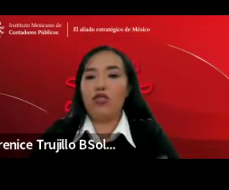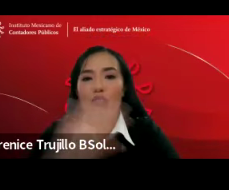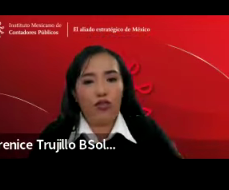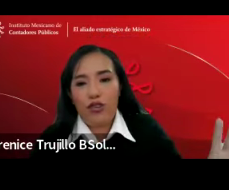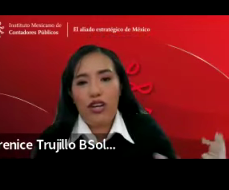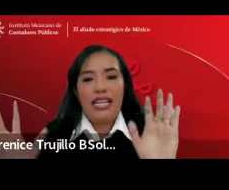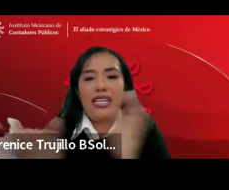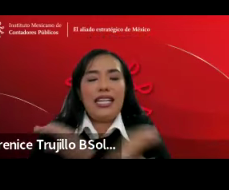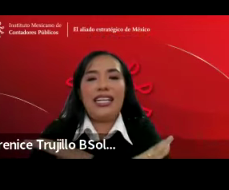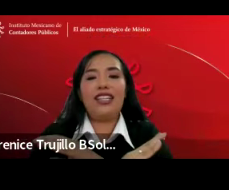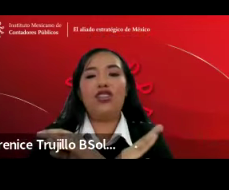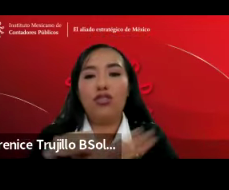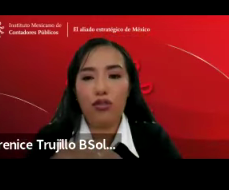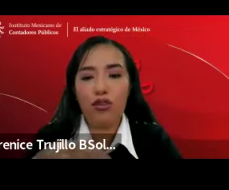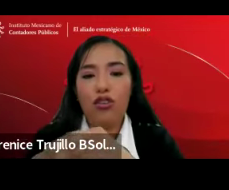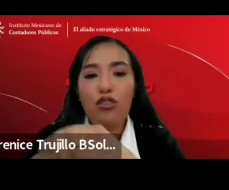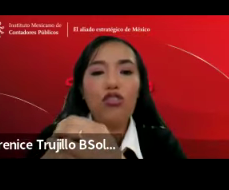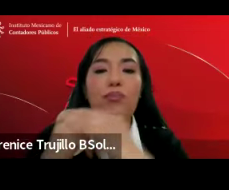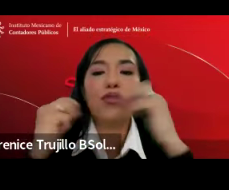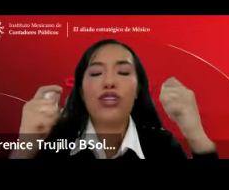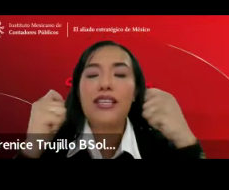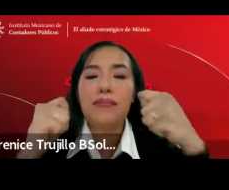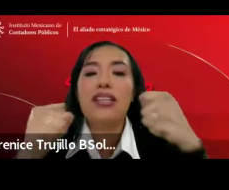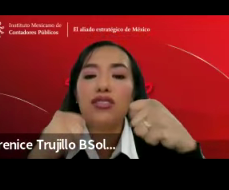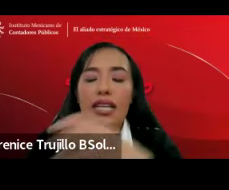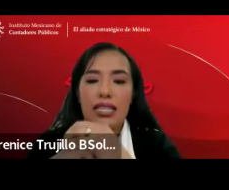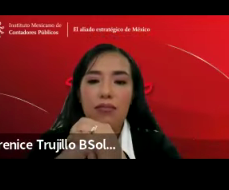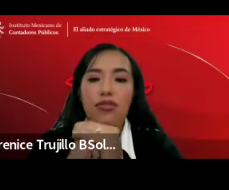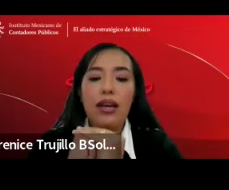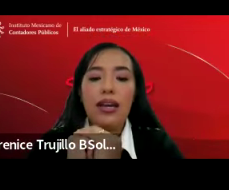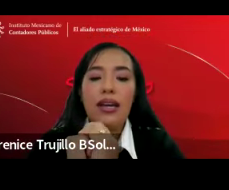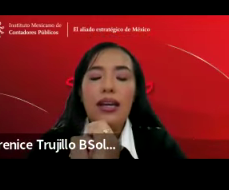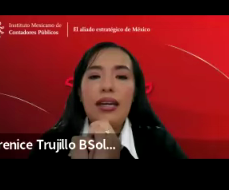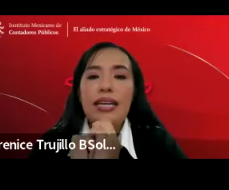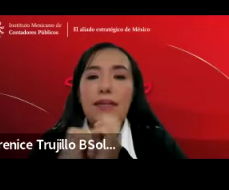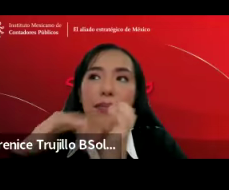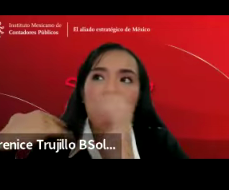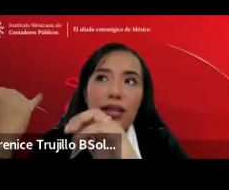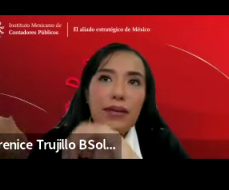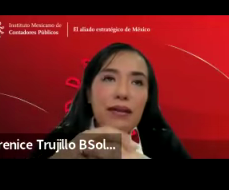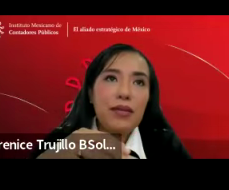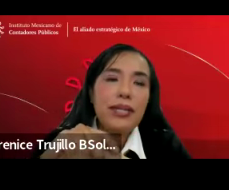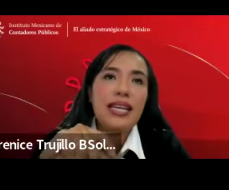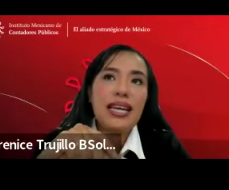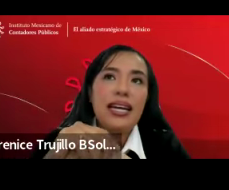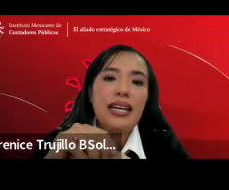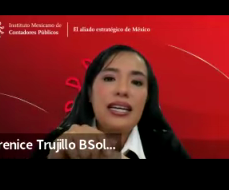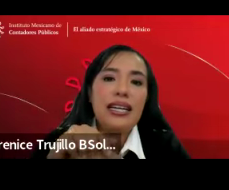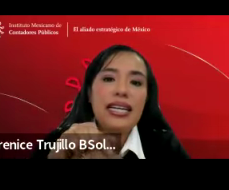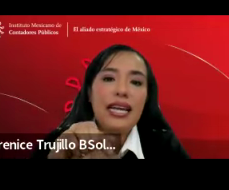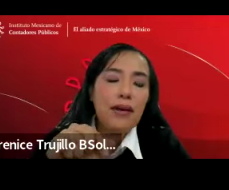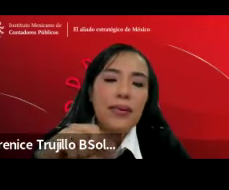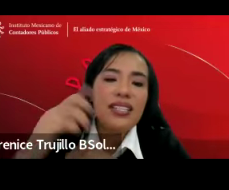7, todo. Tiene que traer todo, todos los procedimientos que hacemos. Y me preguntaban la vez